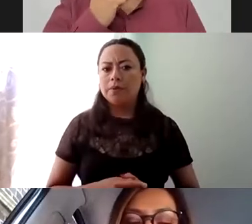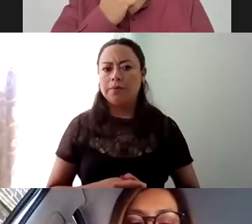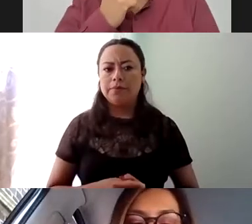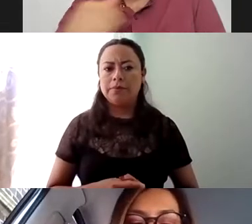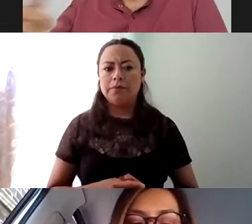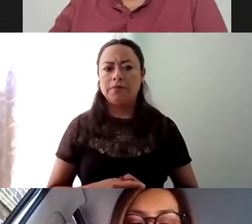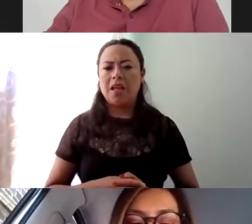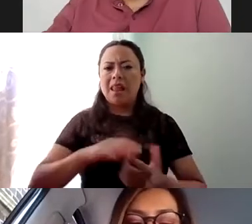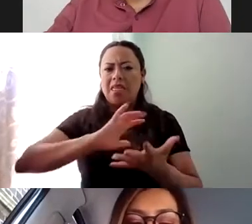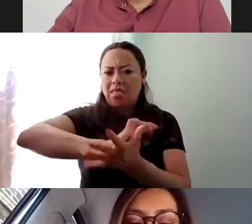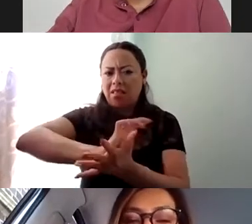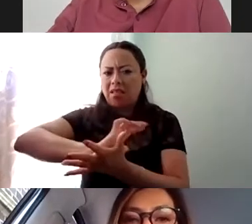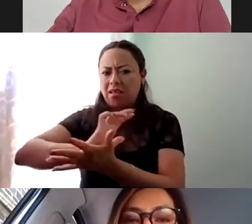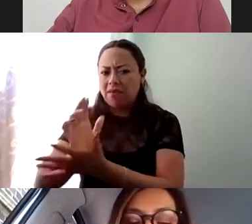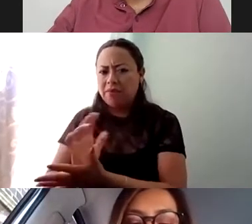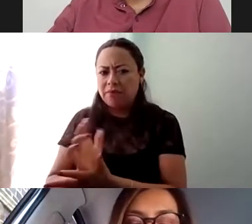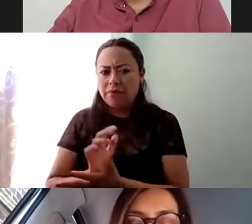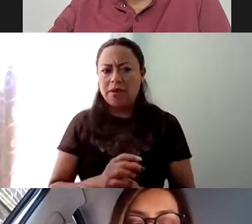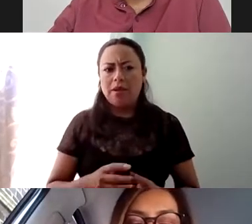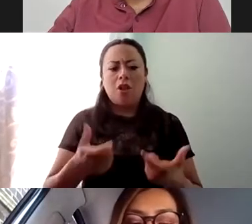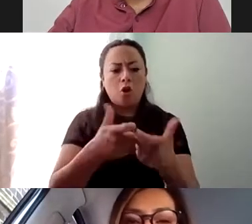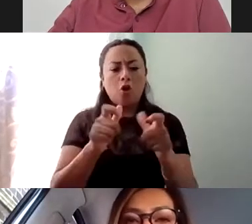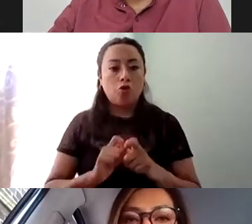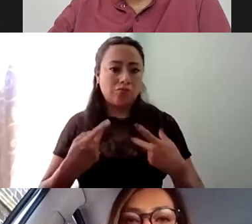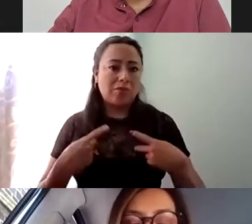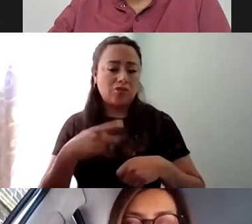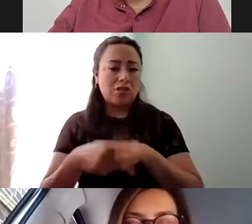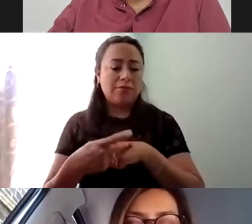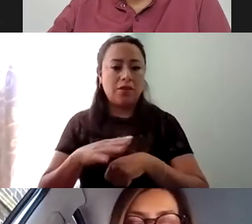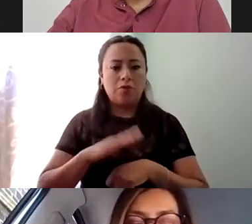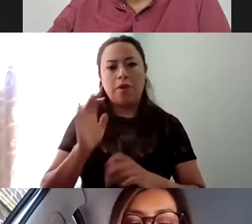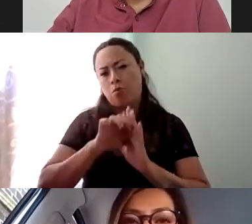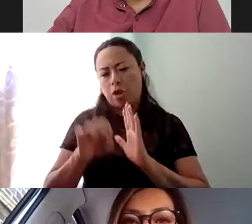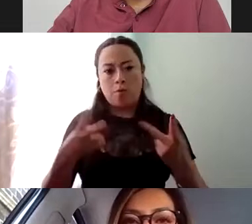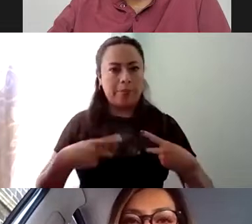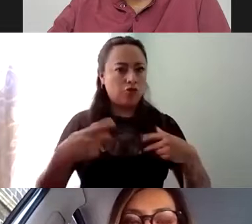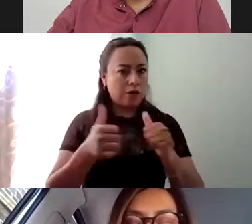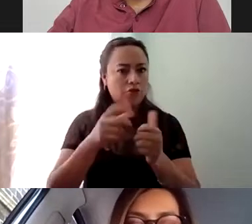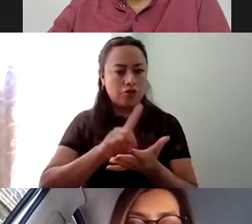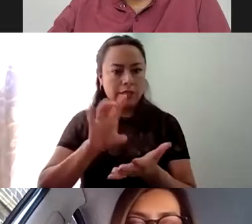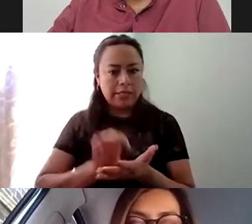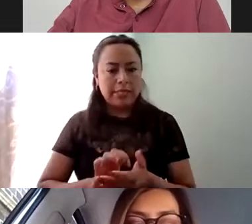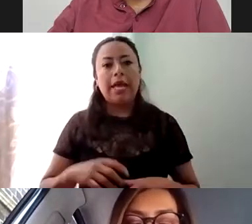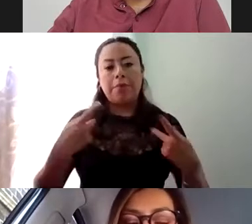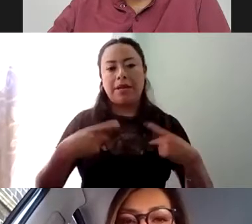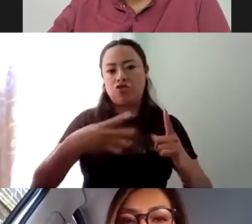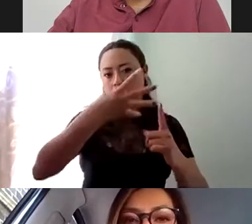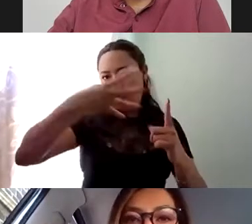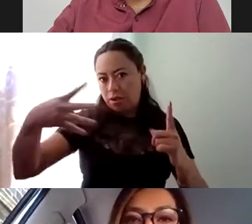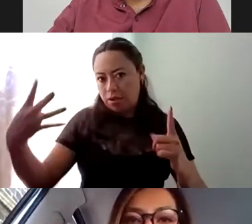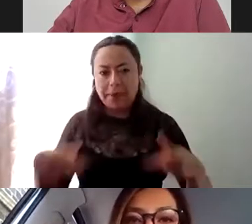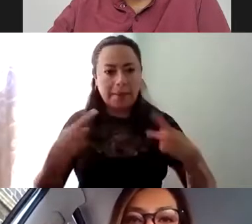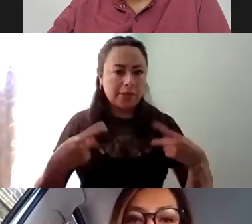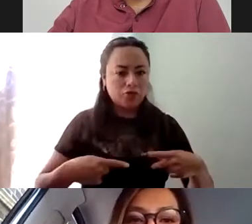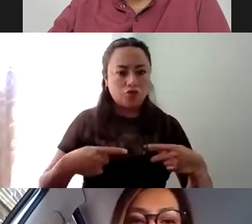la discriminación y exclusión social de los grupos vulnerables, como son personas con discapacidad, personas LGBT+, personas mayores